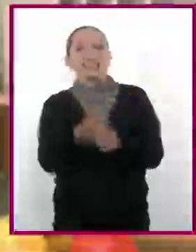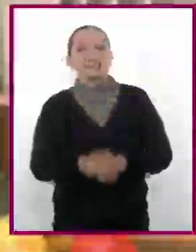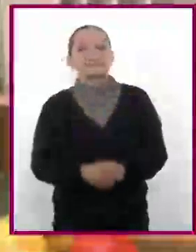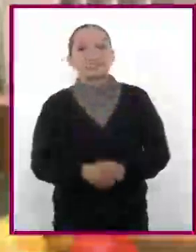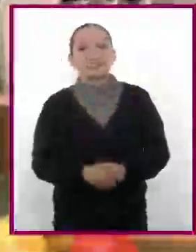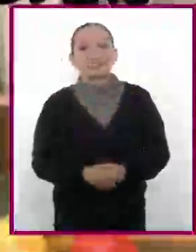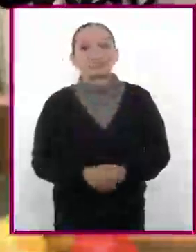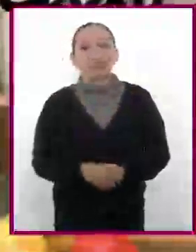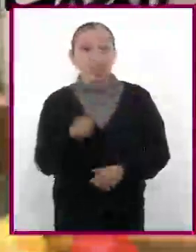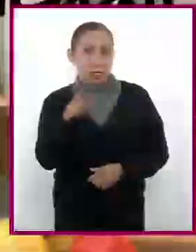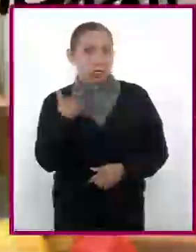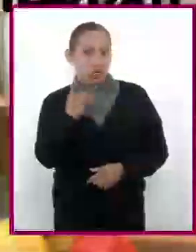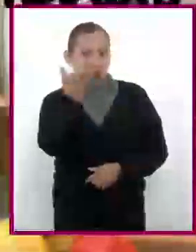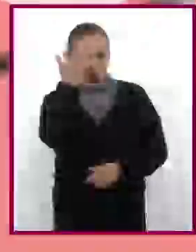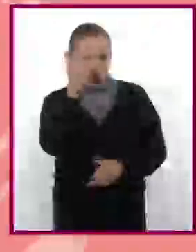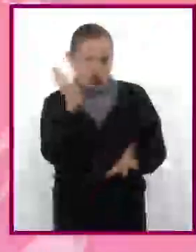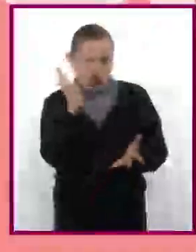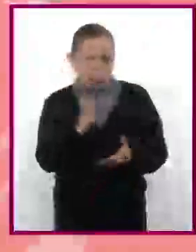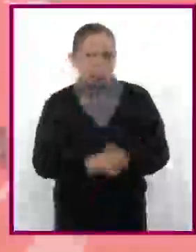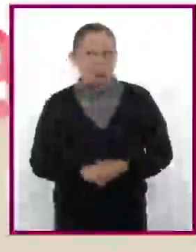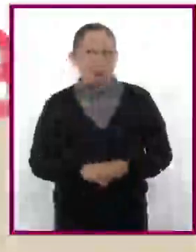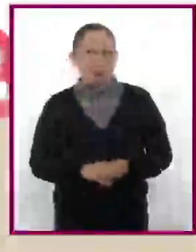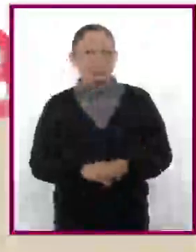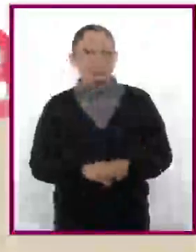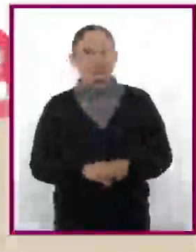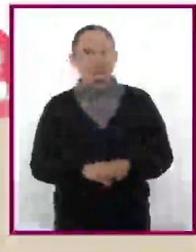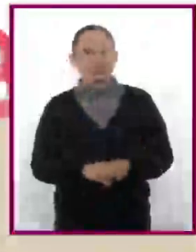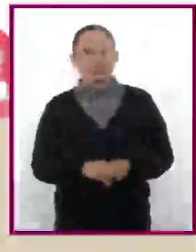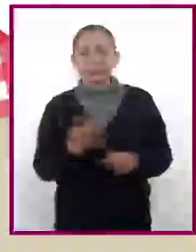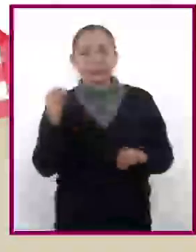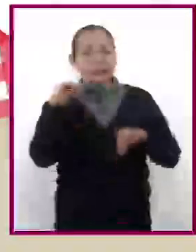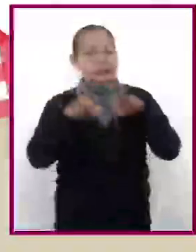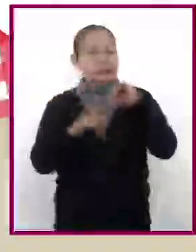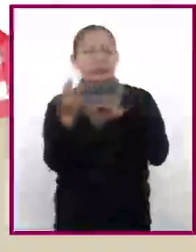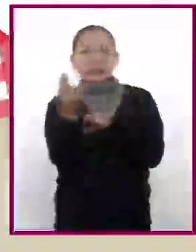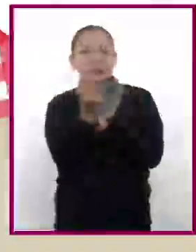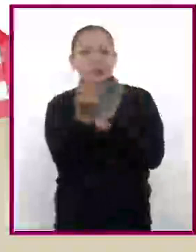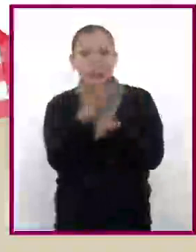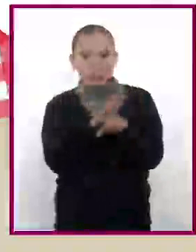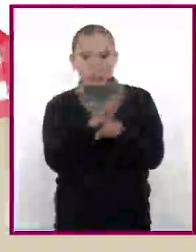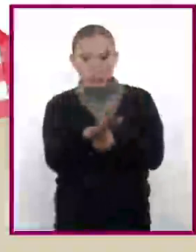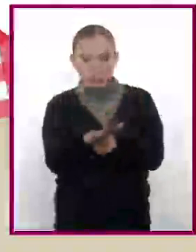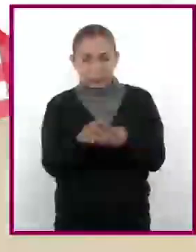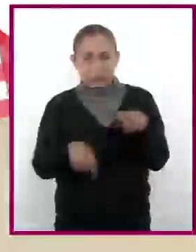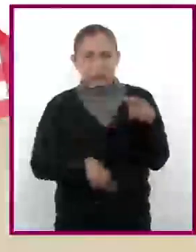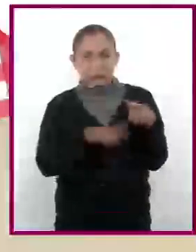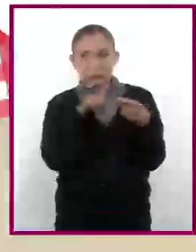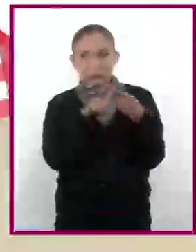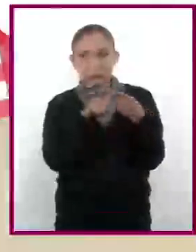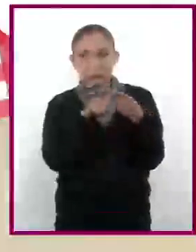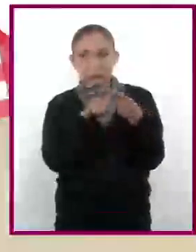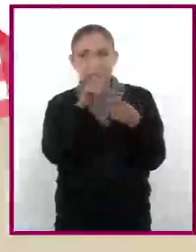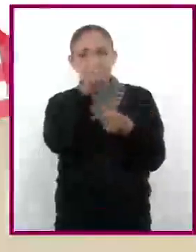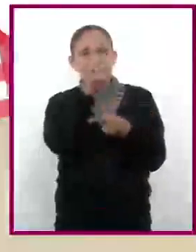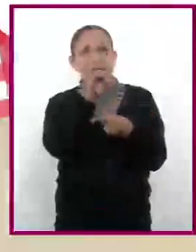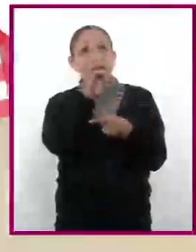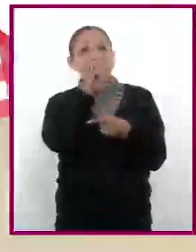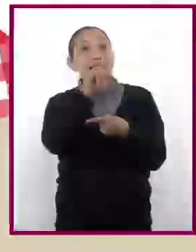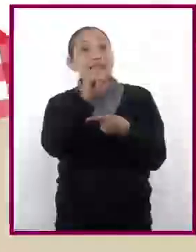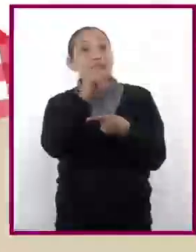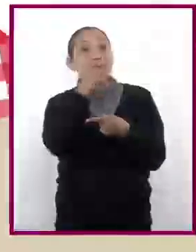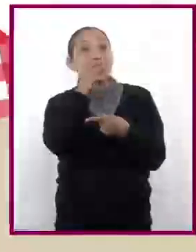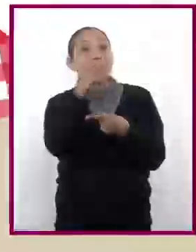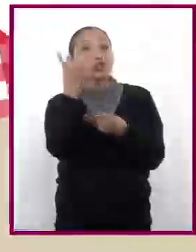significado, si es que no lo sabemos. Los ingredientes que necesitamos son raíz de las